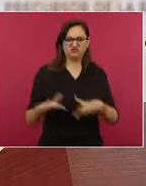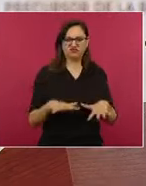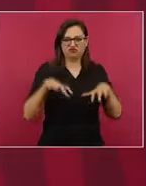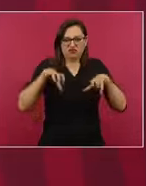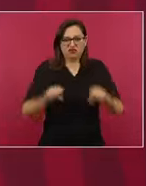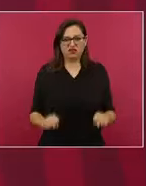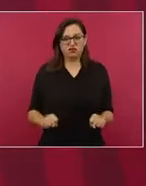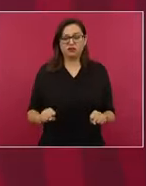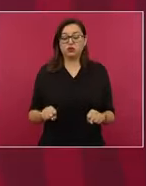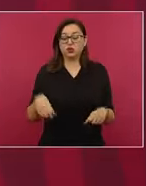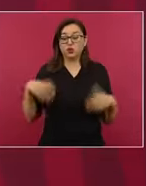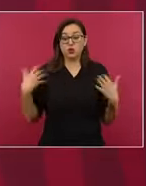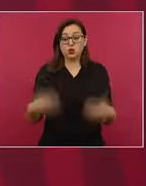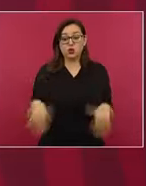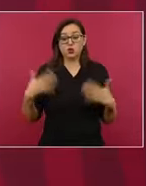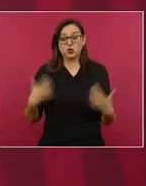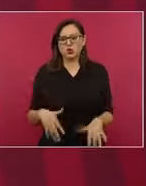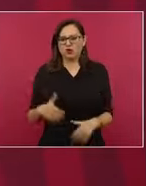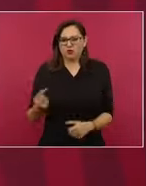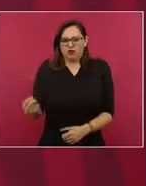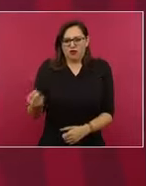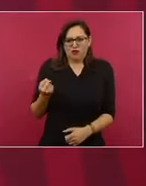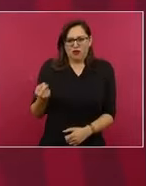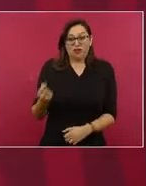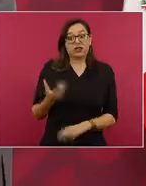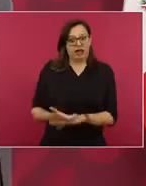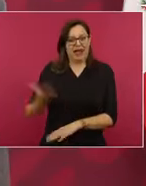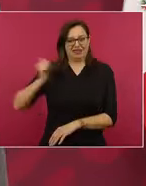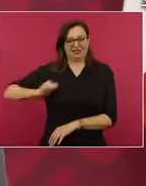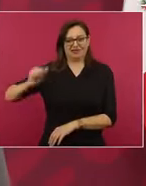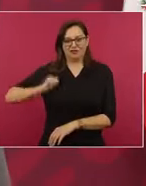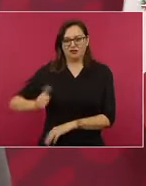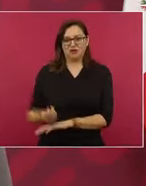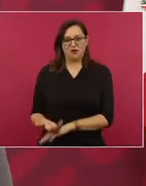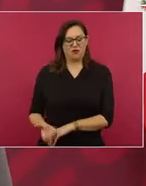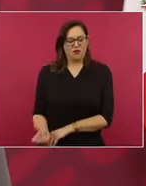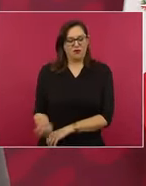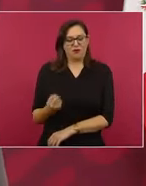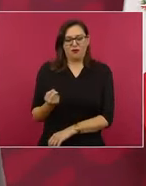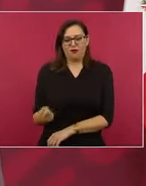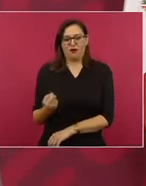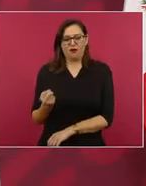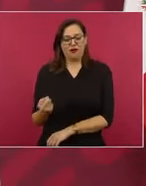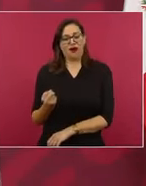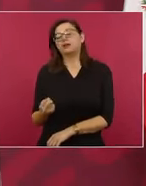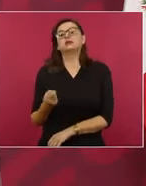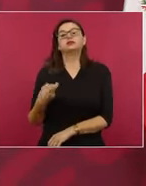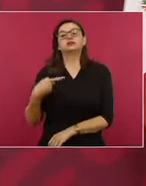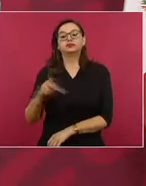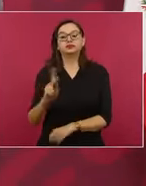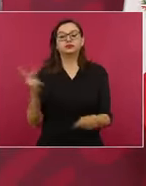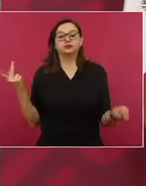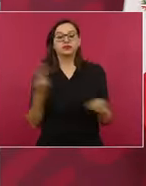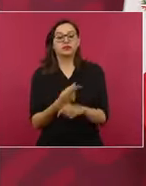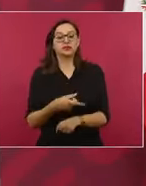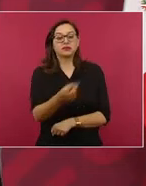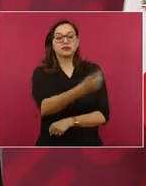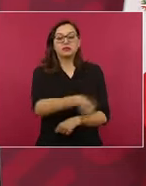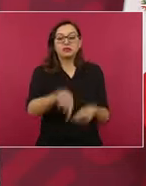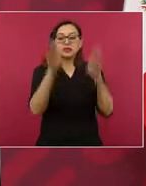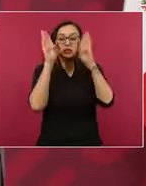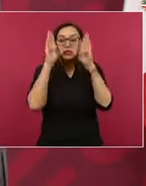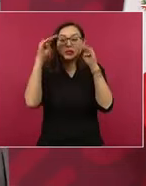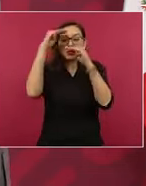el ejército más poderoso del mundo, pero la dignidad que estos no tenían, estos conservadores, sí